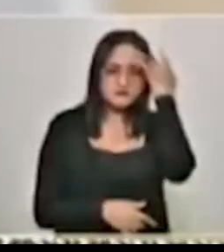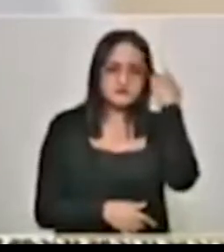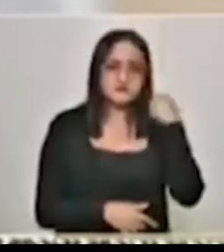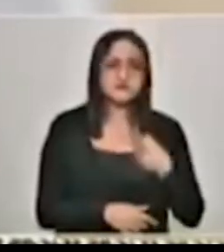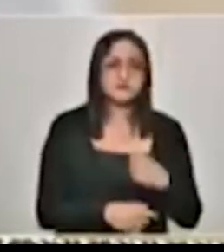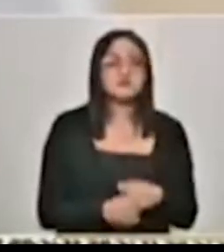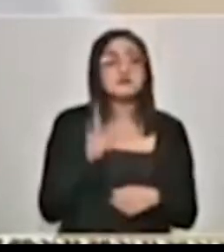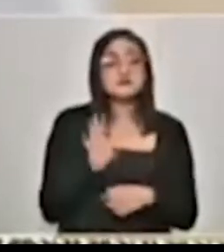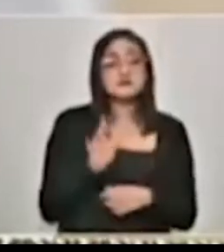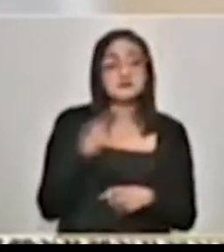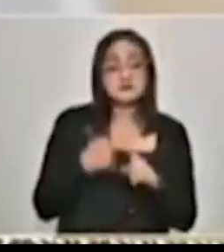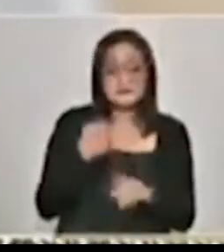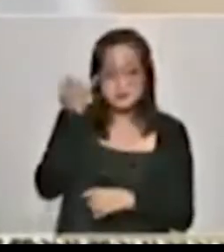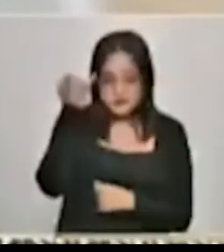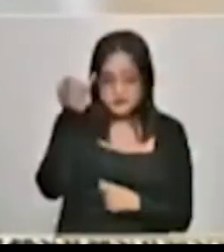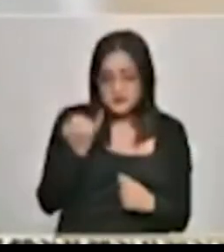Porque tal parece que hay